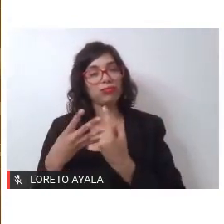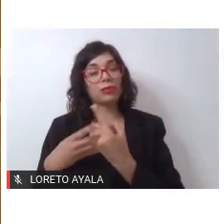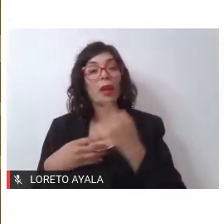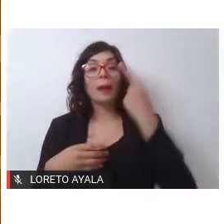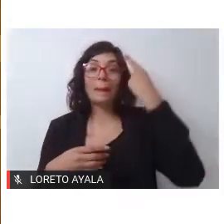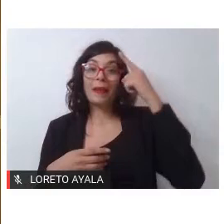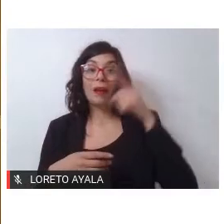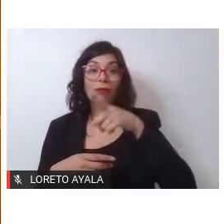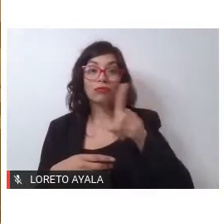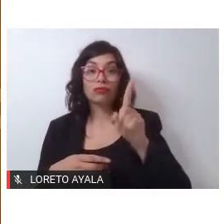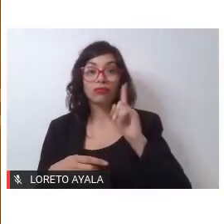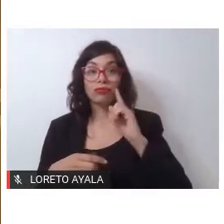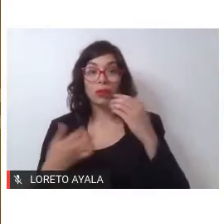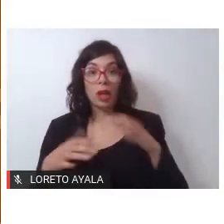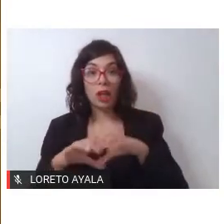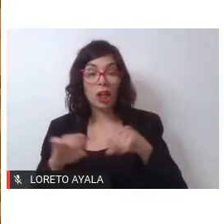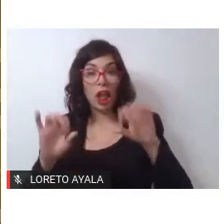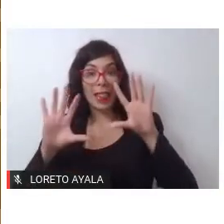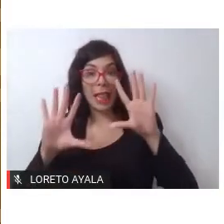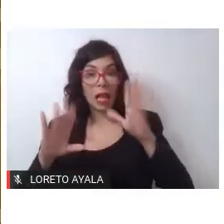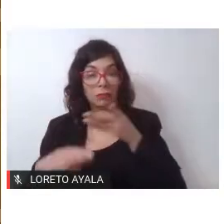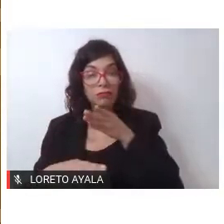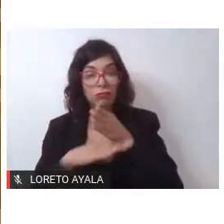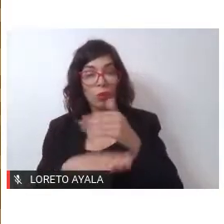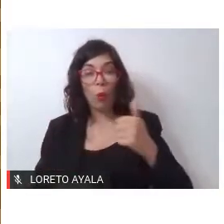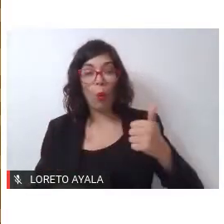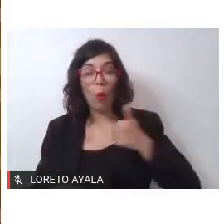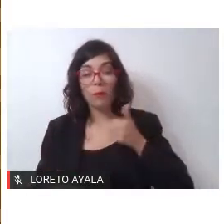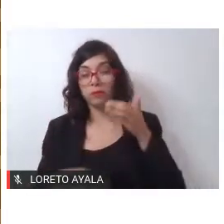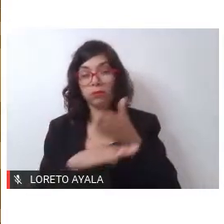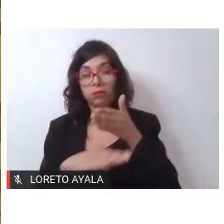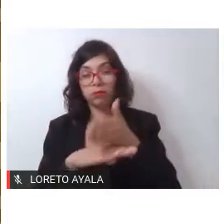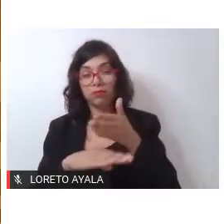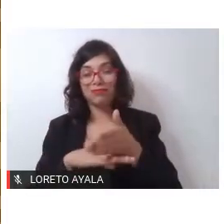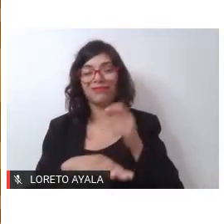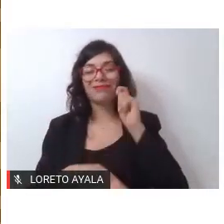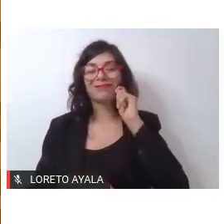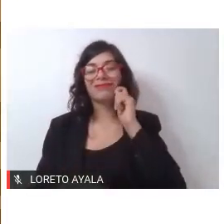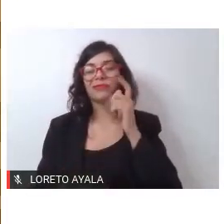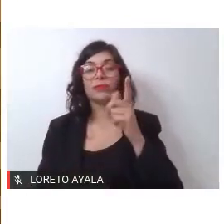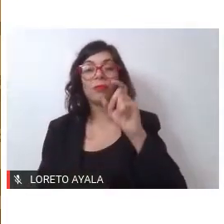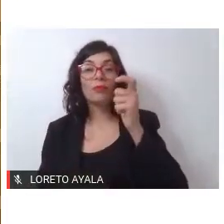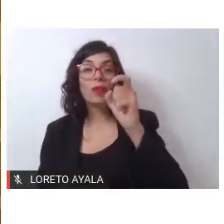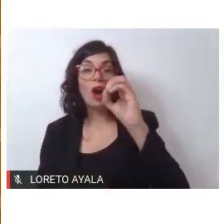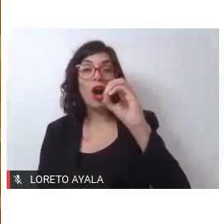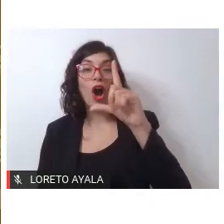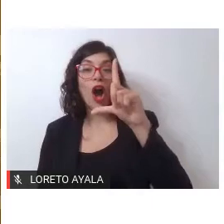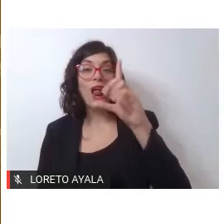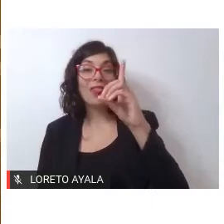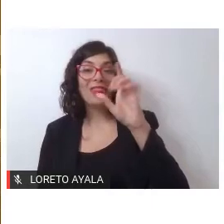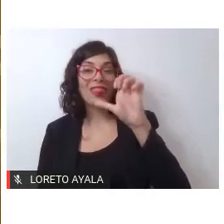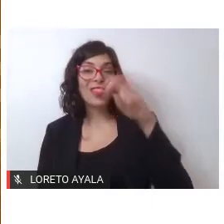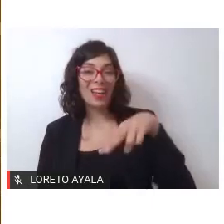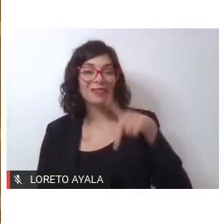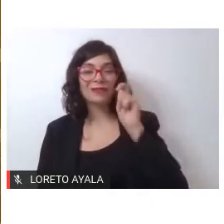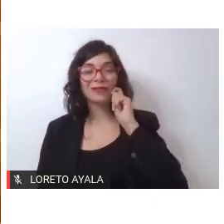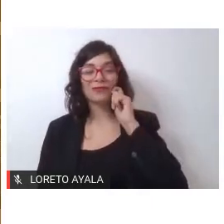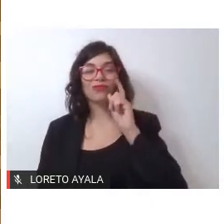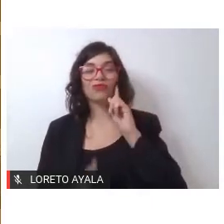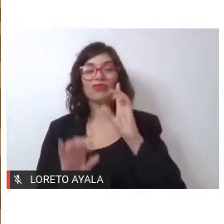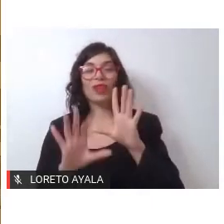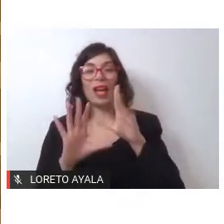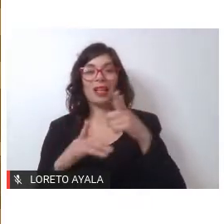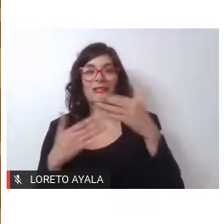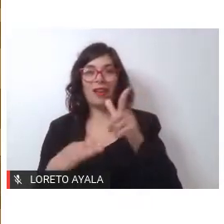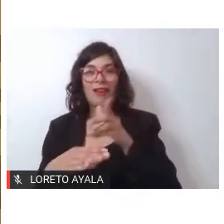con Mauricio Solano ha denominado Golden, que es una certificación de la asistencia a sus 10 seminarios